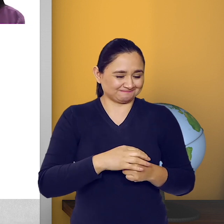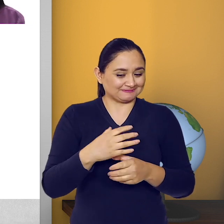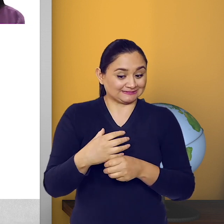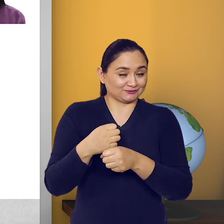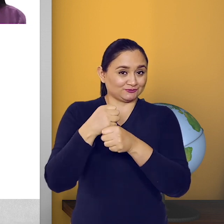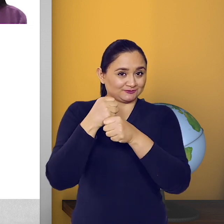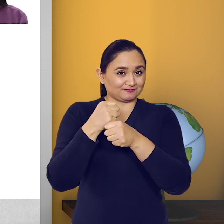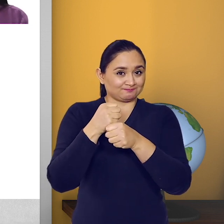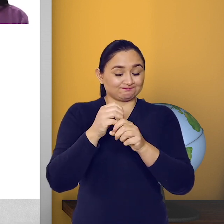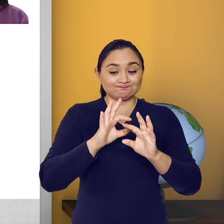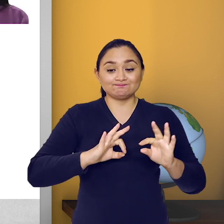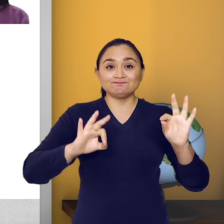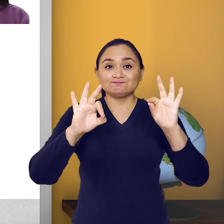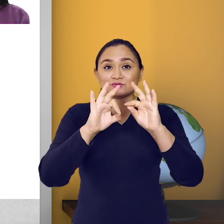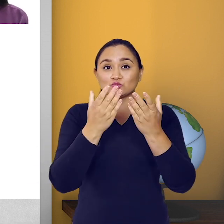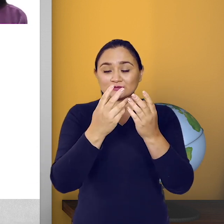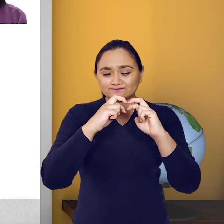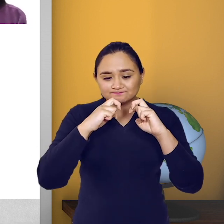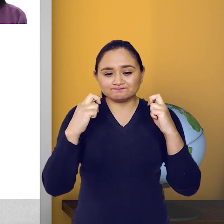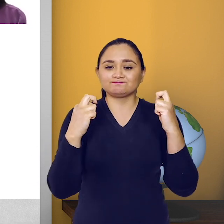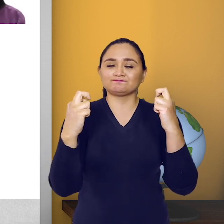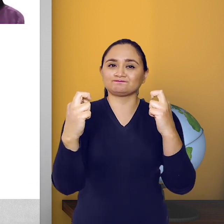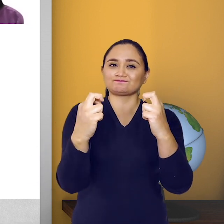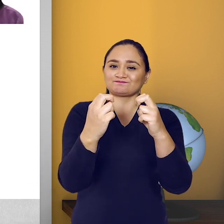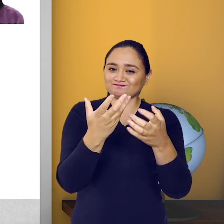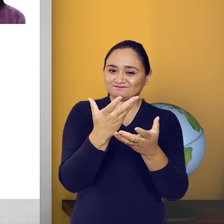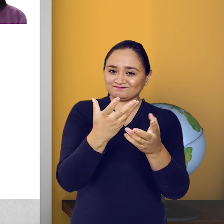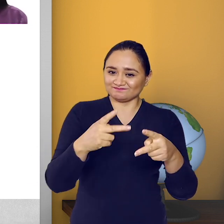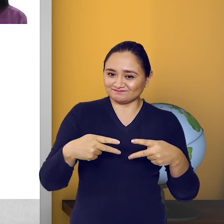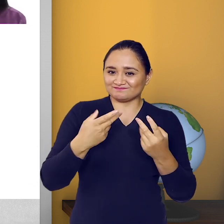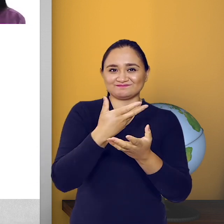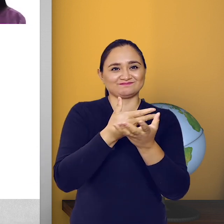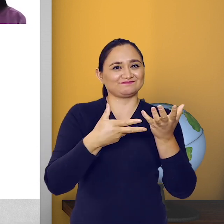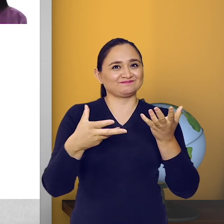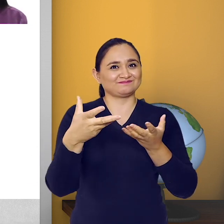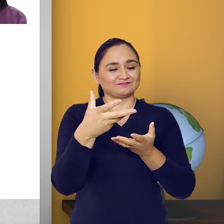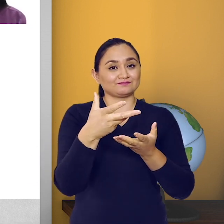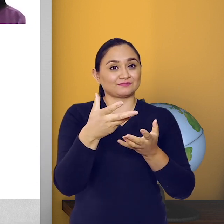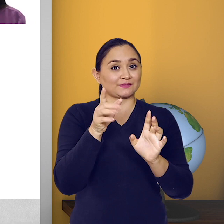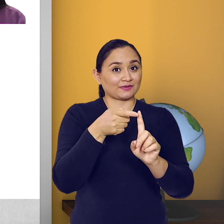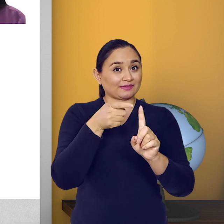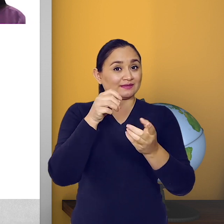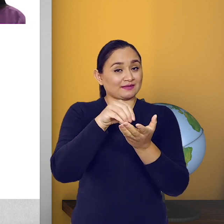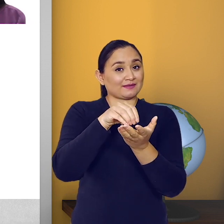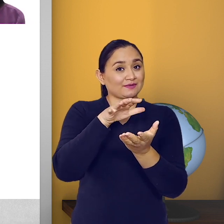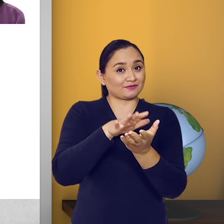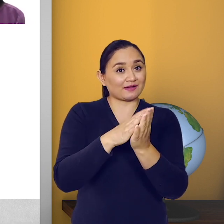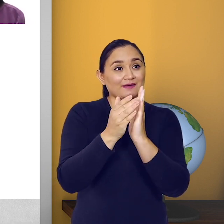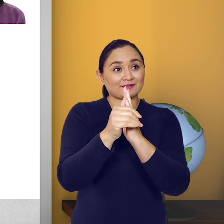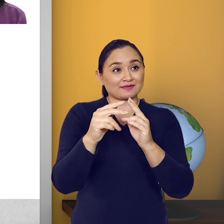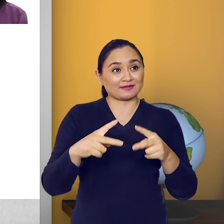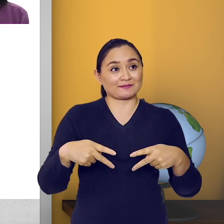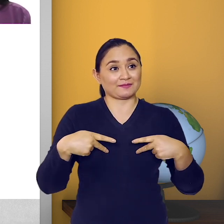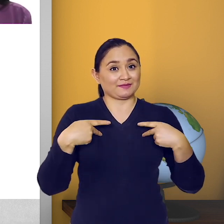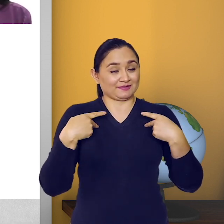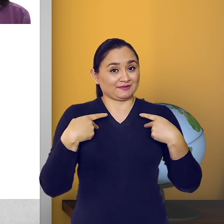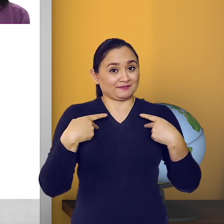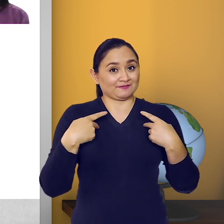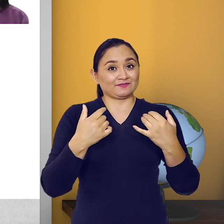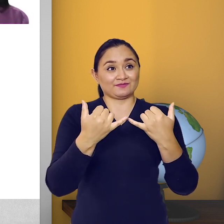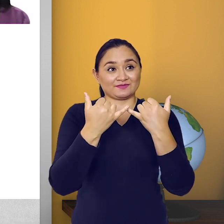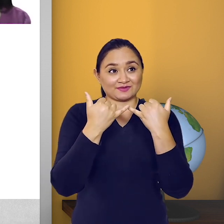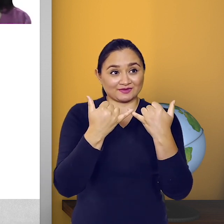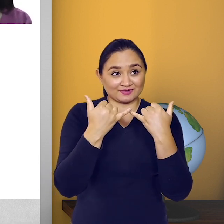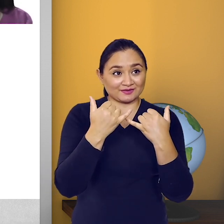espacio para la convivencia armónica desde la aplicación de habilidades para la vida. Ahora vamos a escuchar